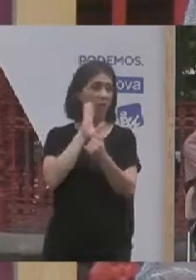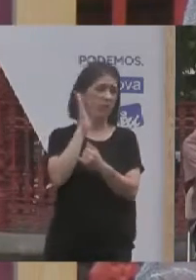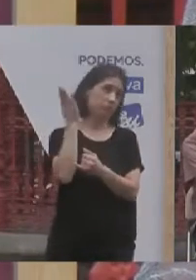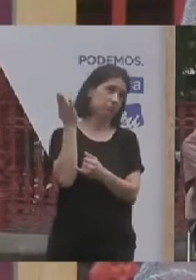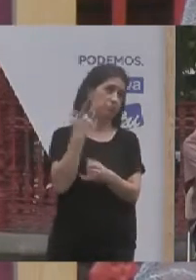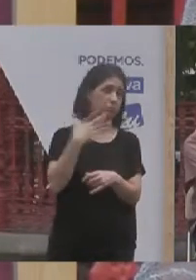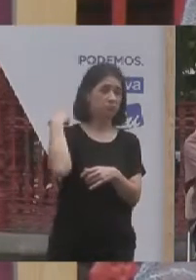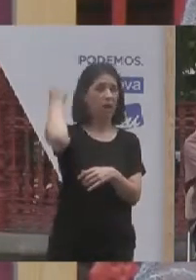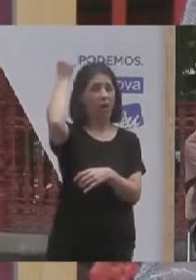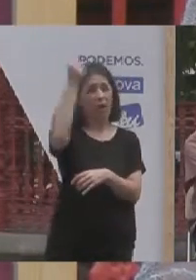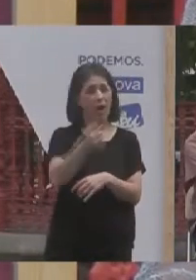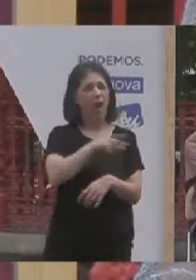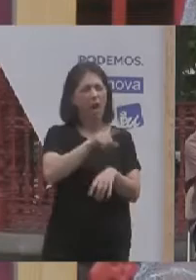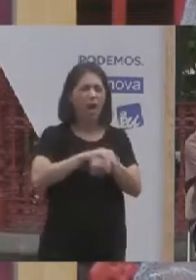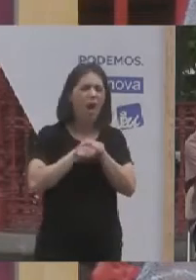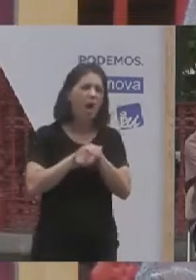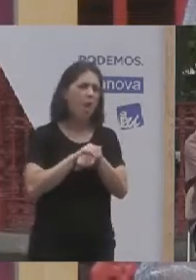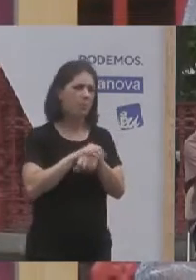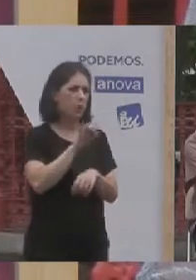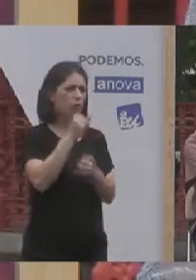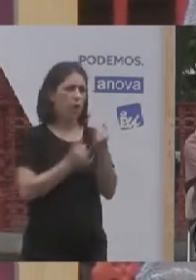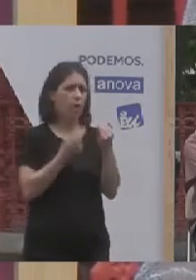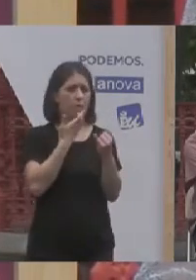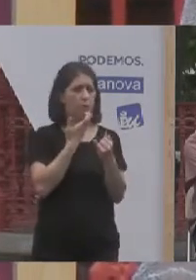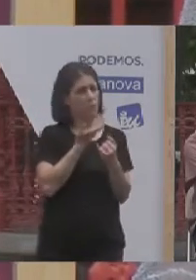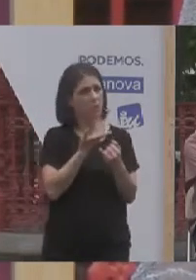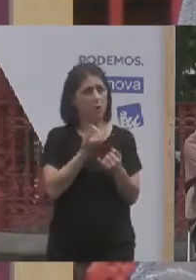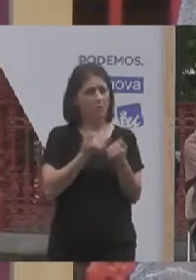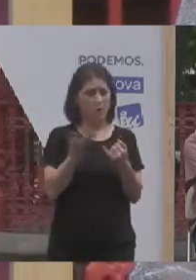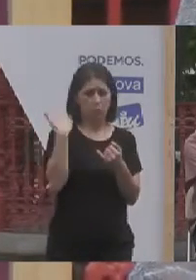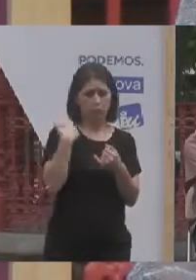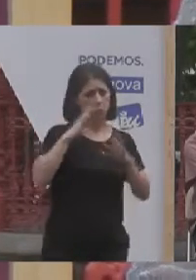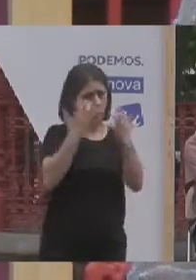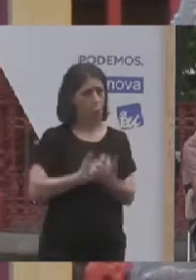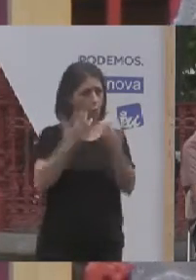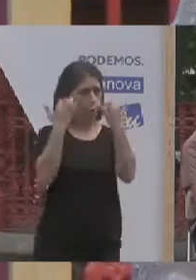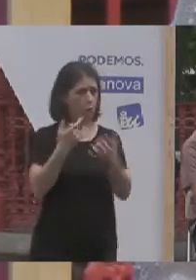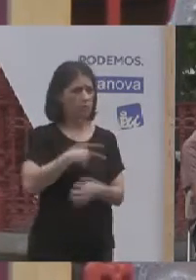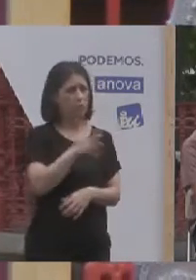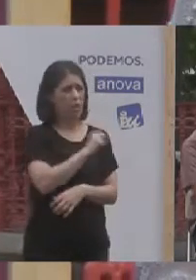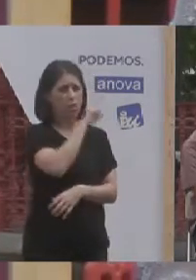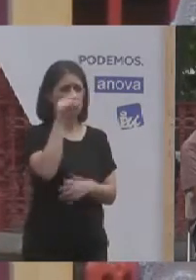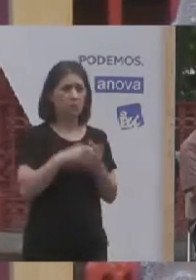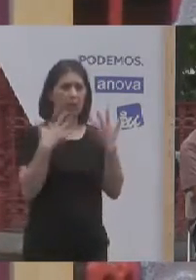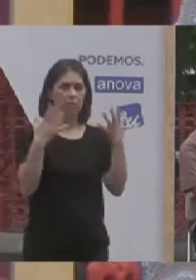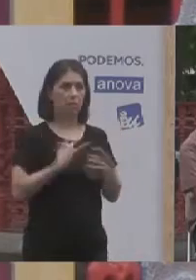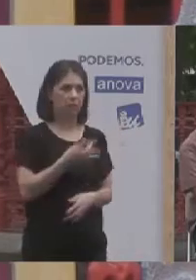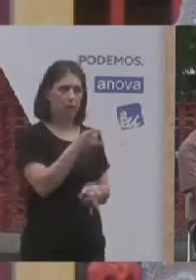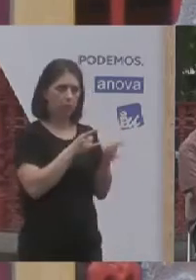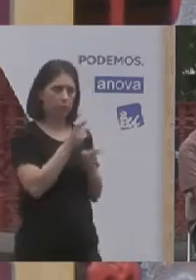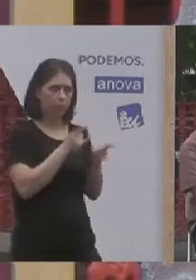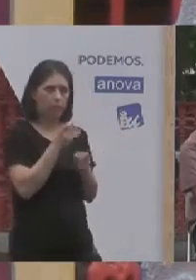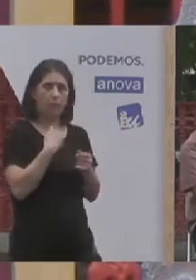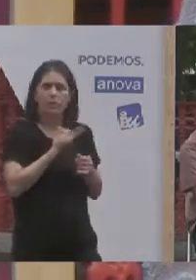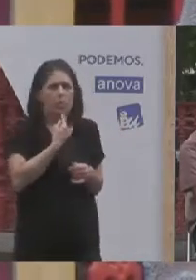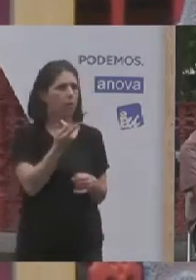dúcias de amigos para que votaran o seu fillo no Congreso 2010 e saíra vencedor, que el que simplemente axuda os seus